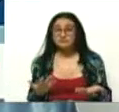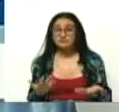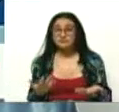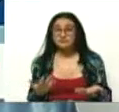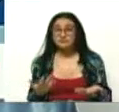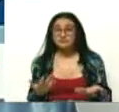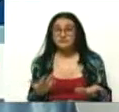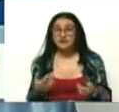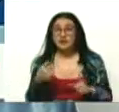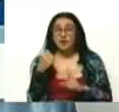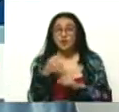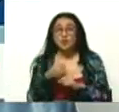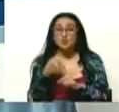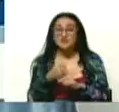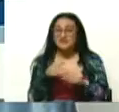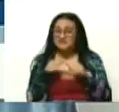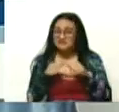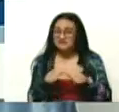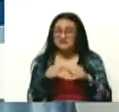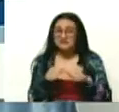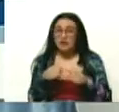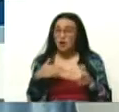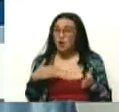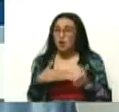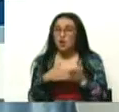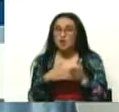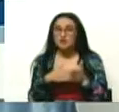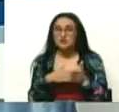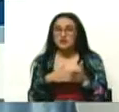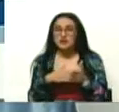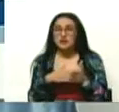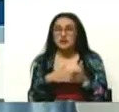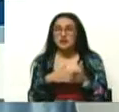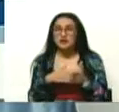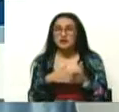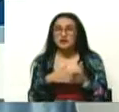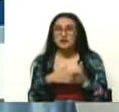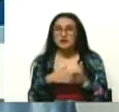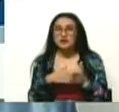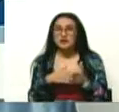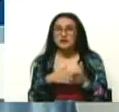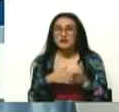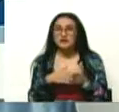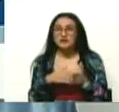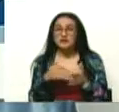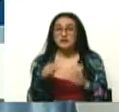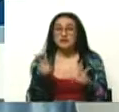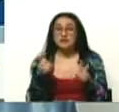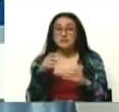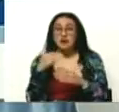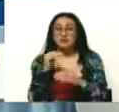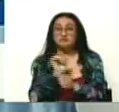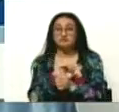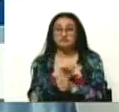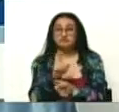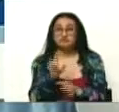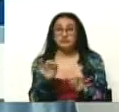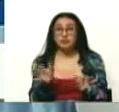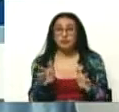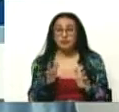yo diría, una lucha permanente en contra del retardo procesal en esta materia. Hemos